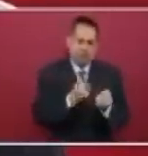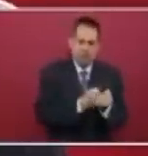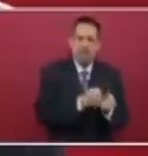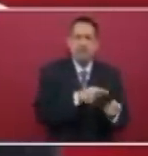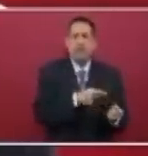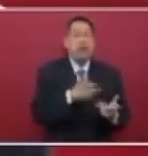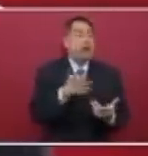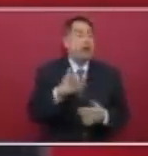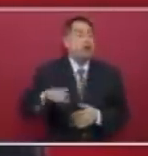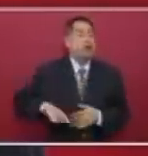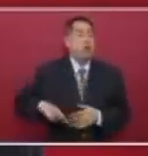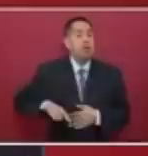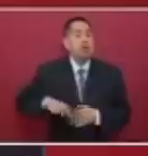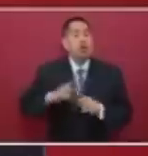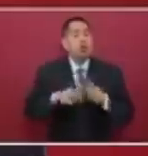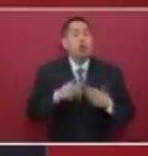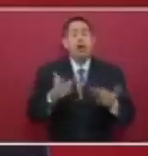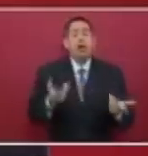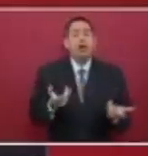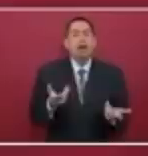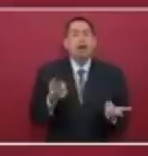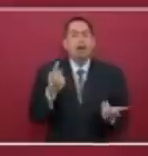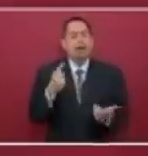el gobierno va a